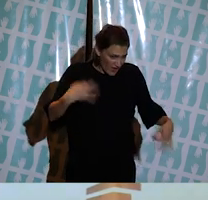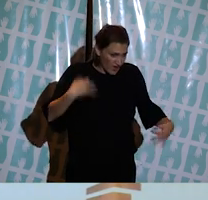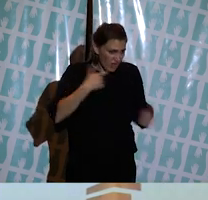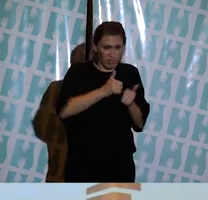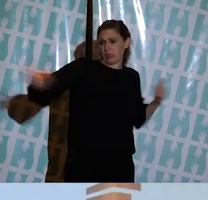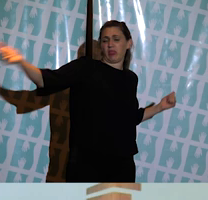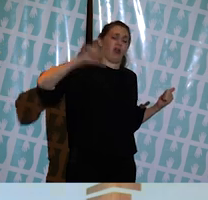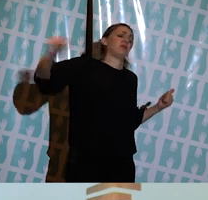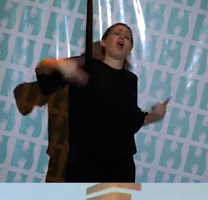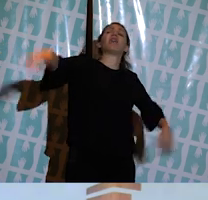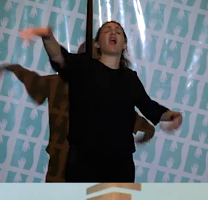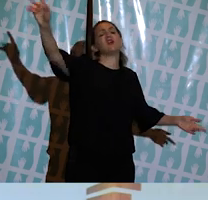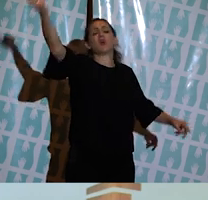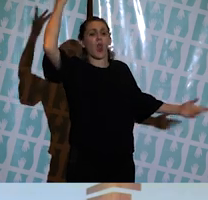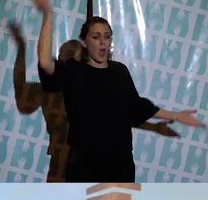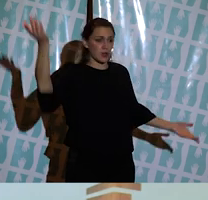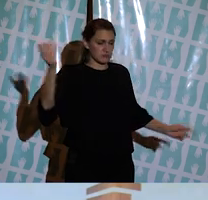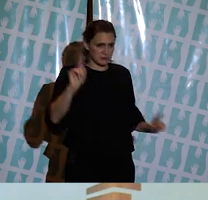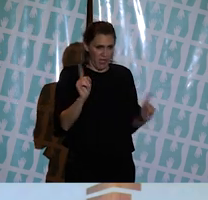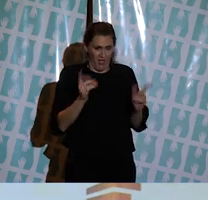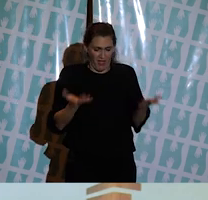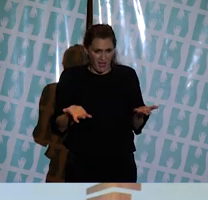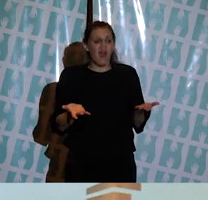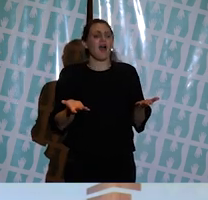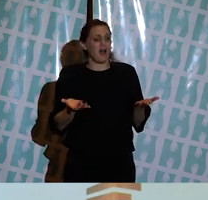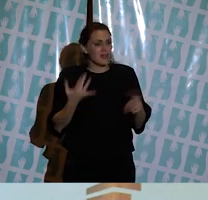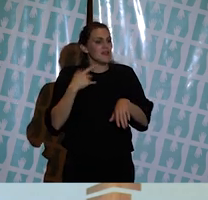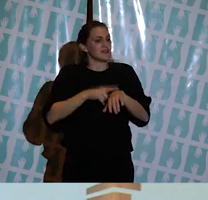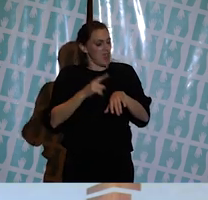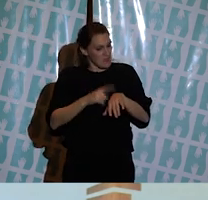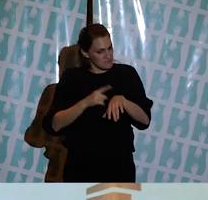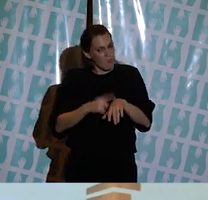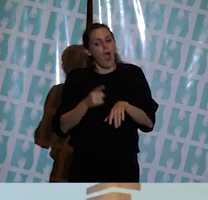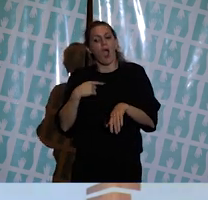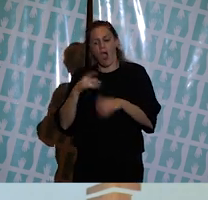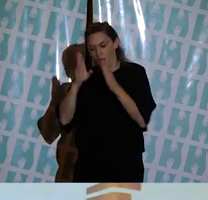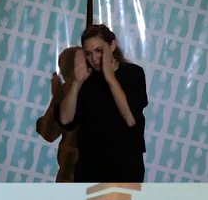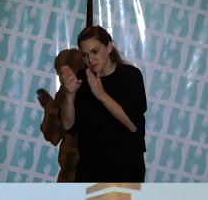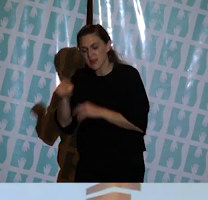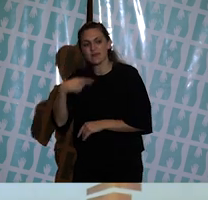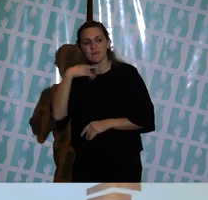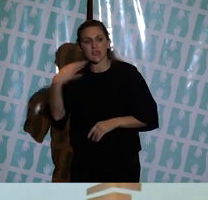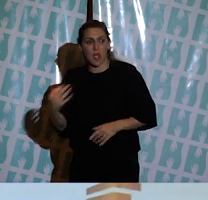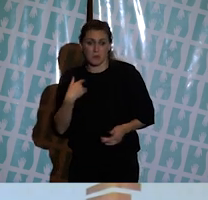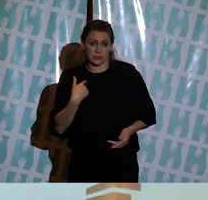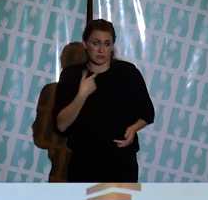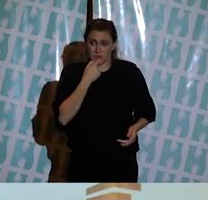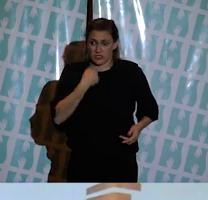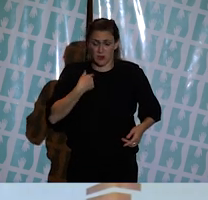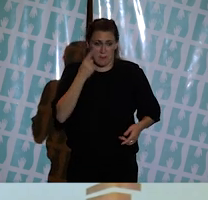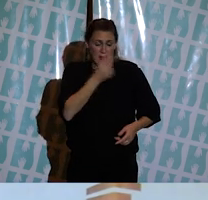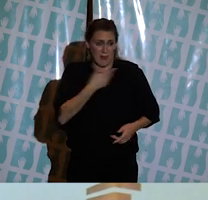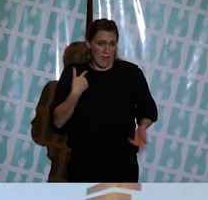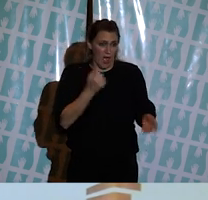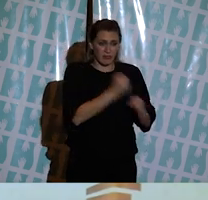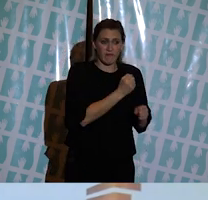pueden conocerse entre ellos, ¿no? Y destinar tiempo, energías, pero bueno, si estás trabajando todo el día y metido en todo este mundo, primero trabaja